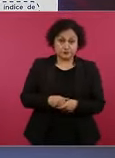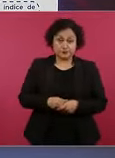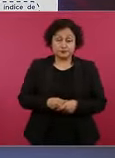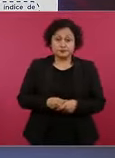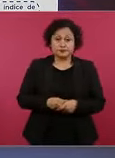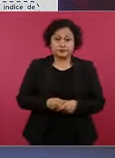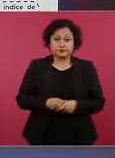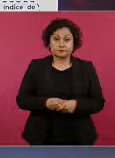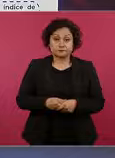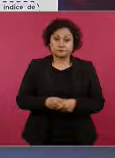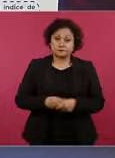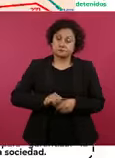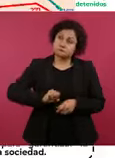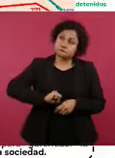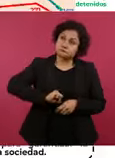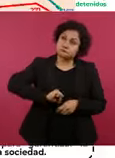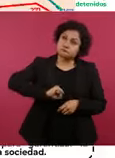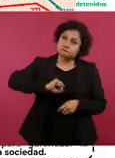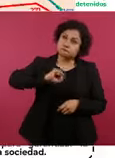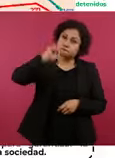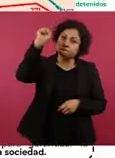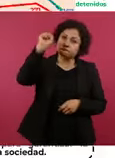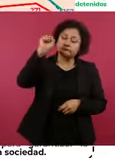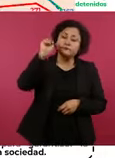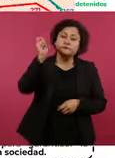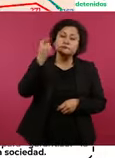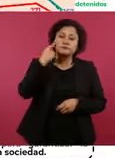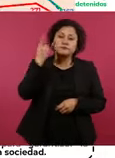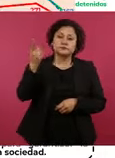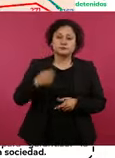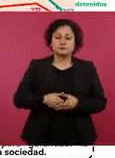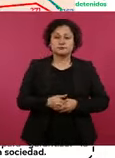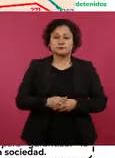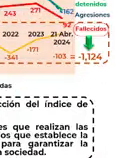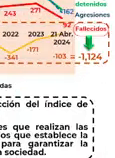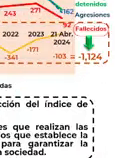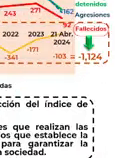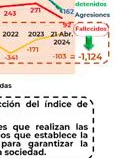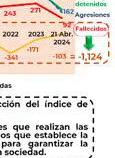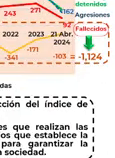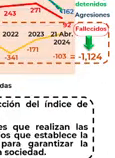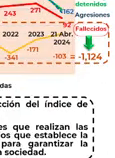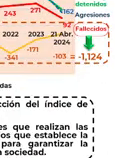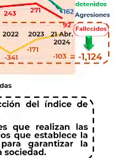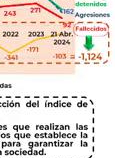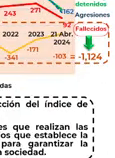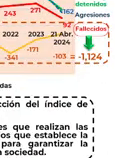Cuando en esos enfrentamientos hubieron más fallecidos.